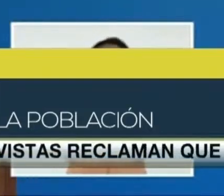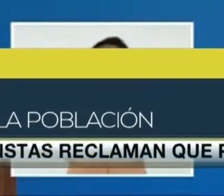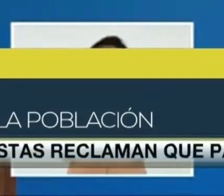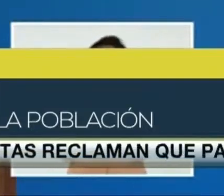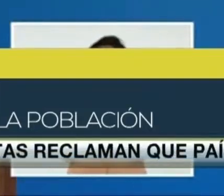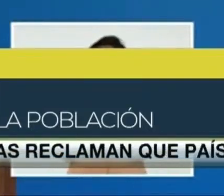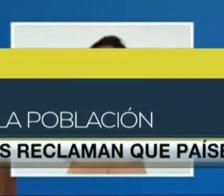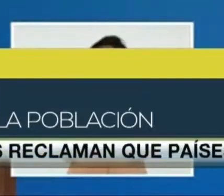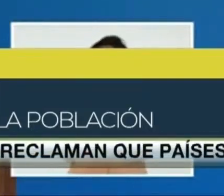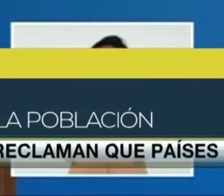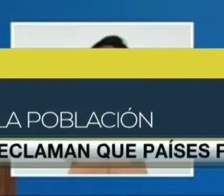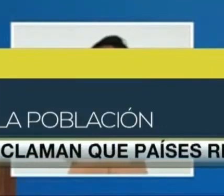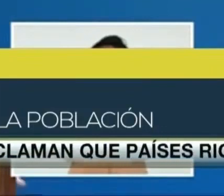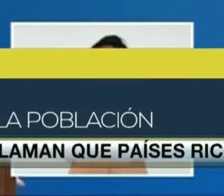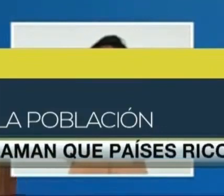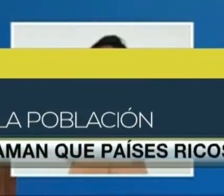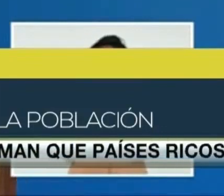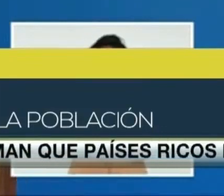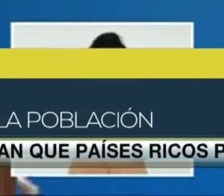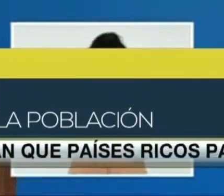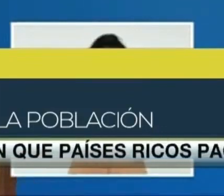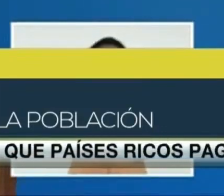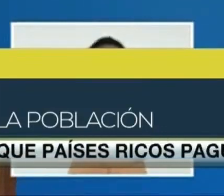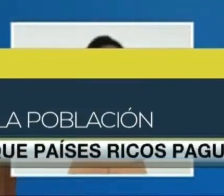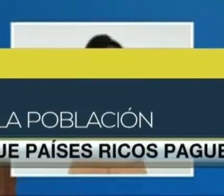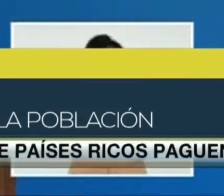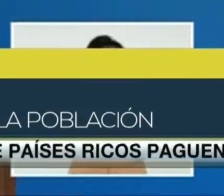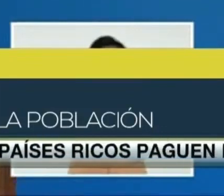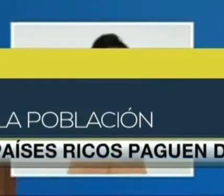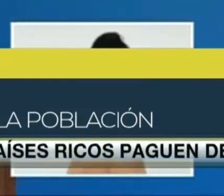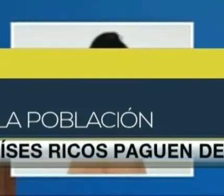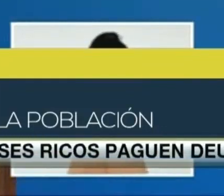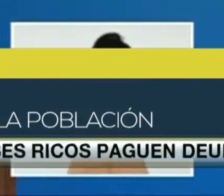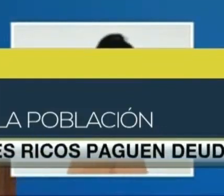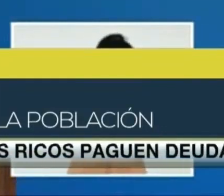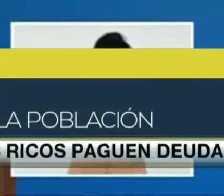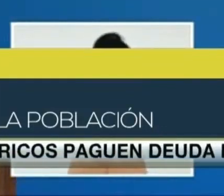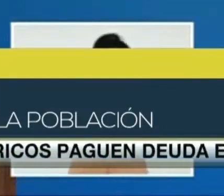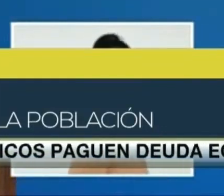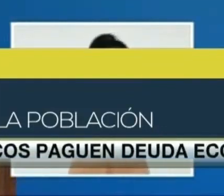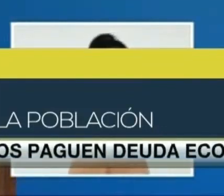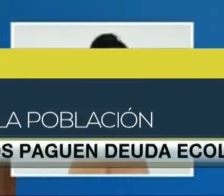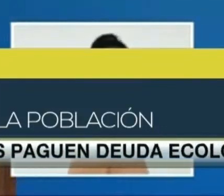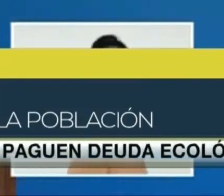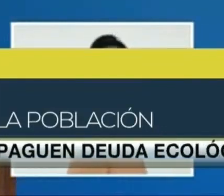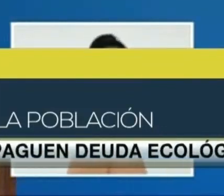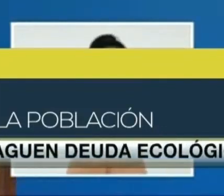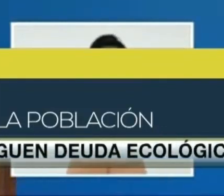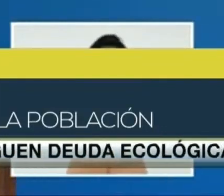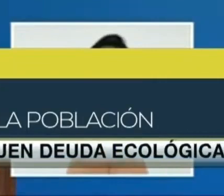también en estados, sobre todo de gobierno republicano, como la propia Florida.